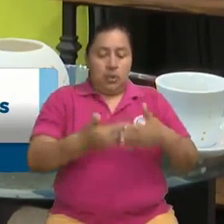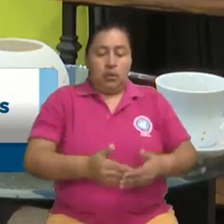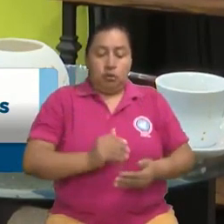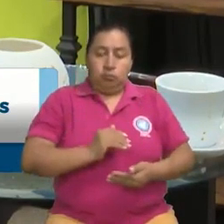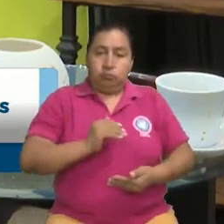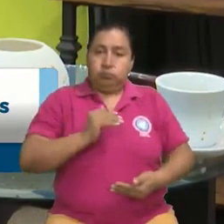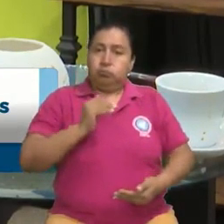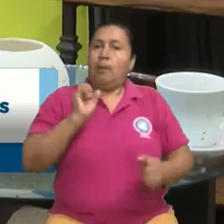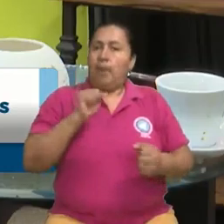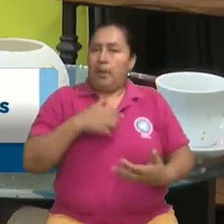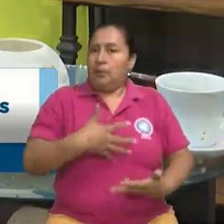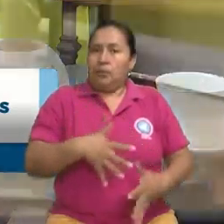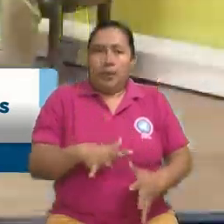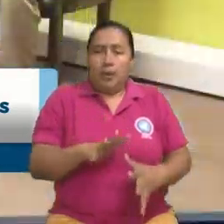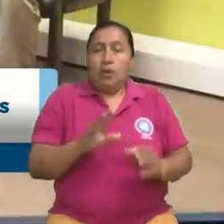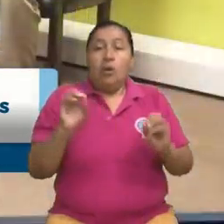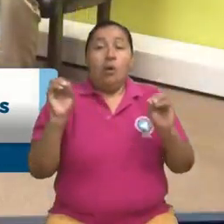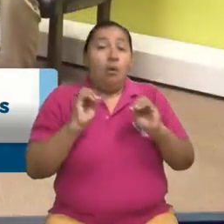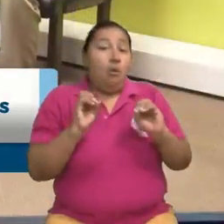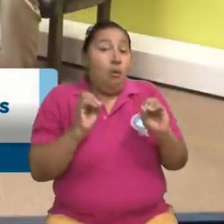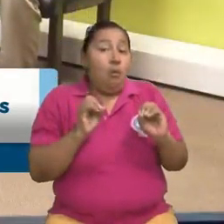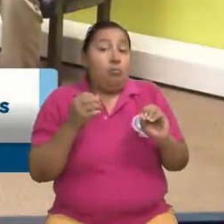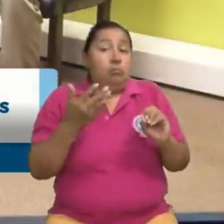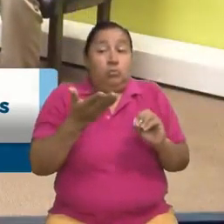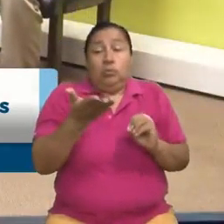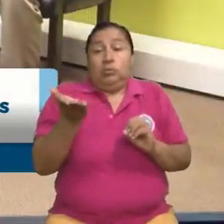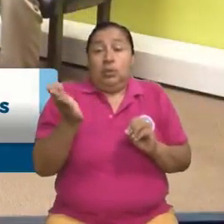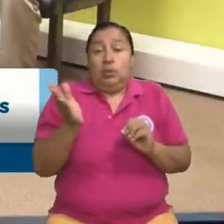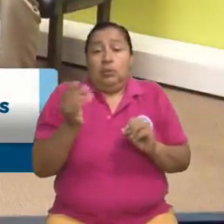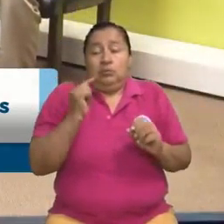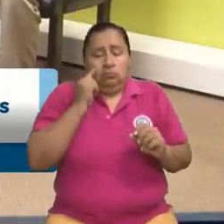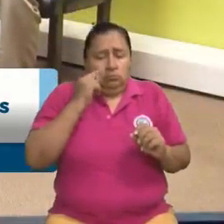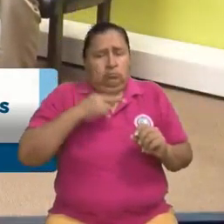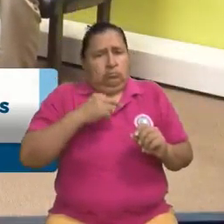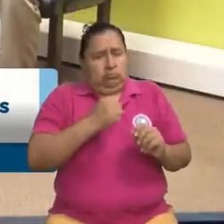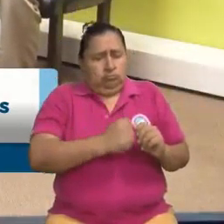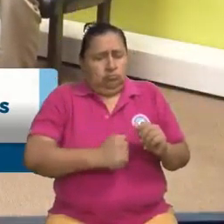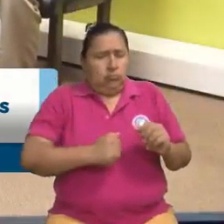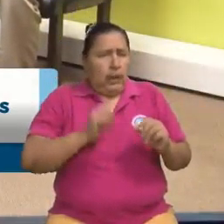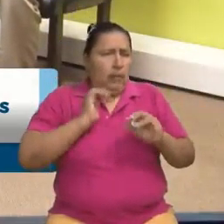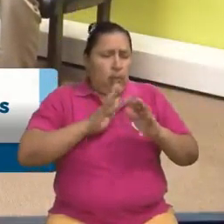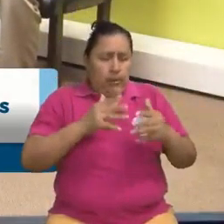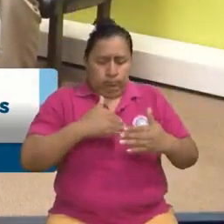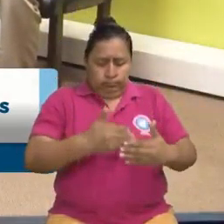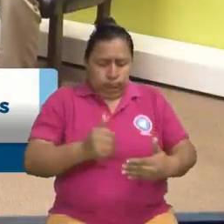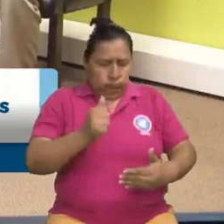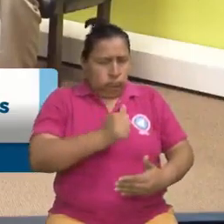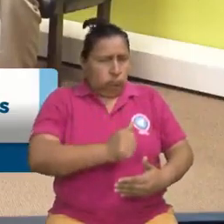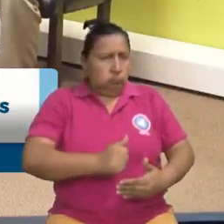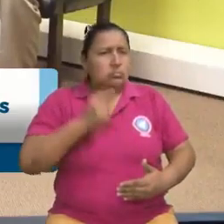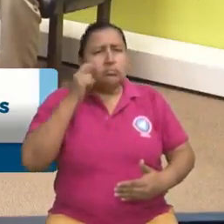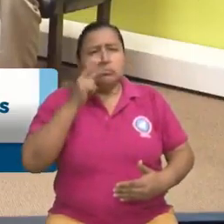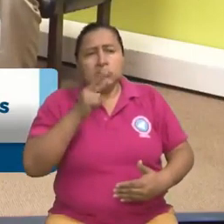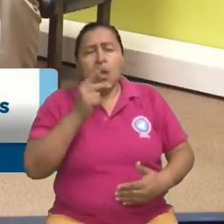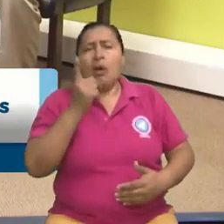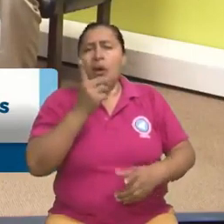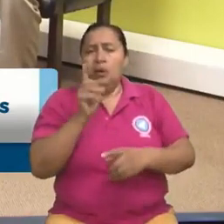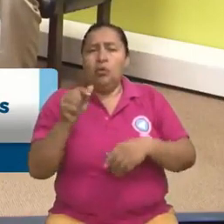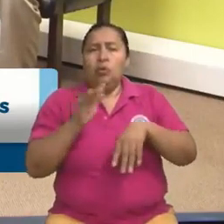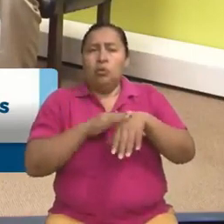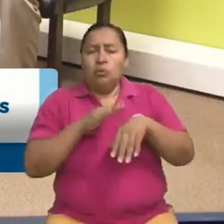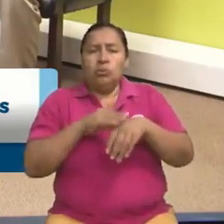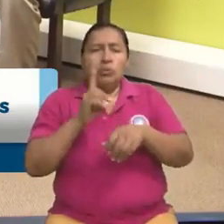embarazo. ¿O hay algún momento en que ustedes, en el monitoreo que hacen a la madre embarazada, tienen que incidir, doctor, para